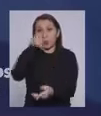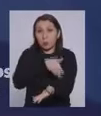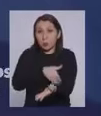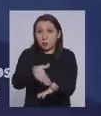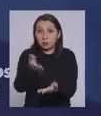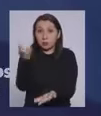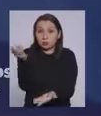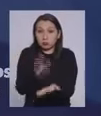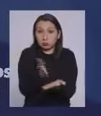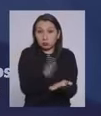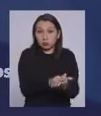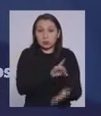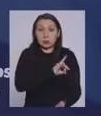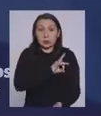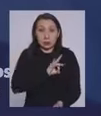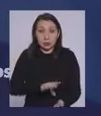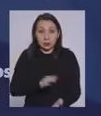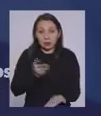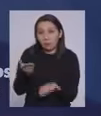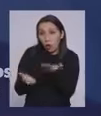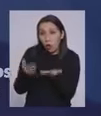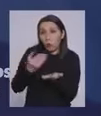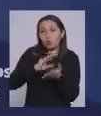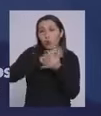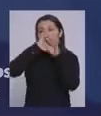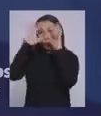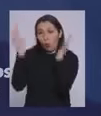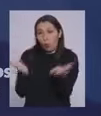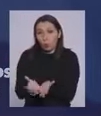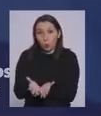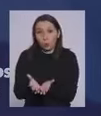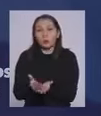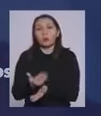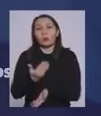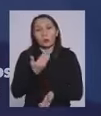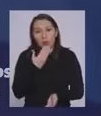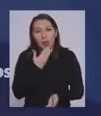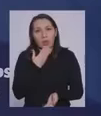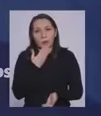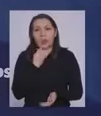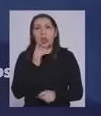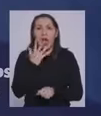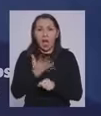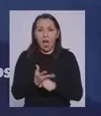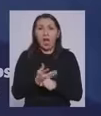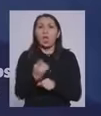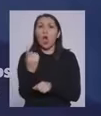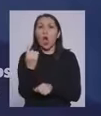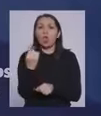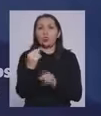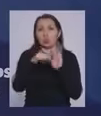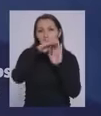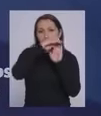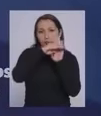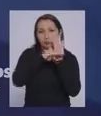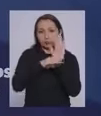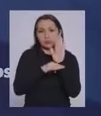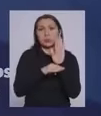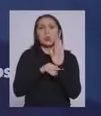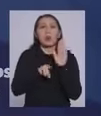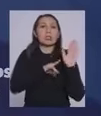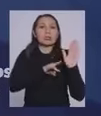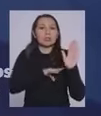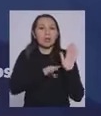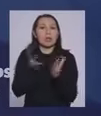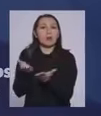habitantes para Chile en comparación con todo el mundo también está en el lugar 11 según